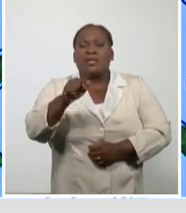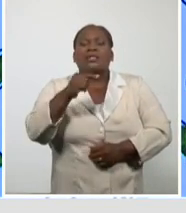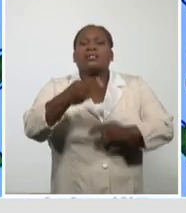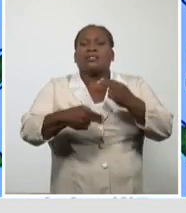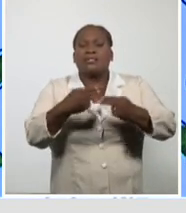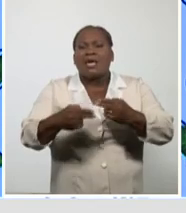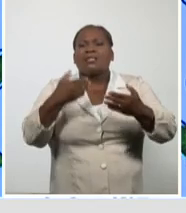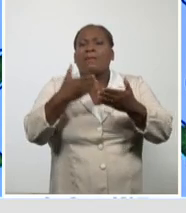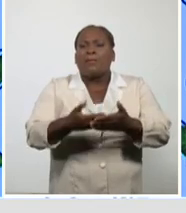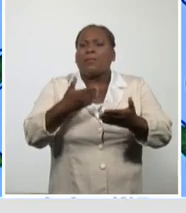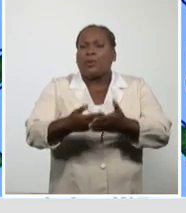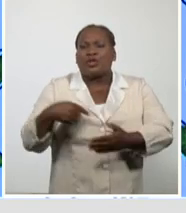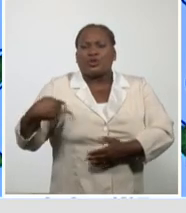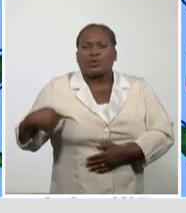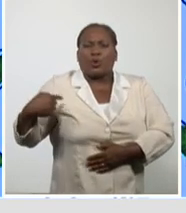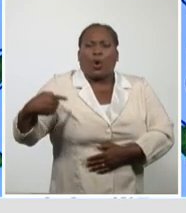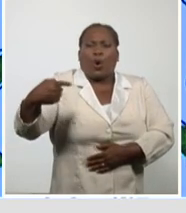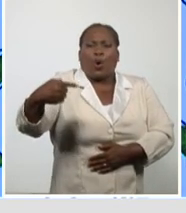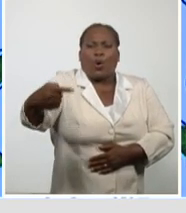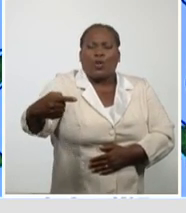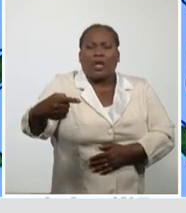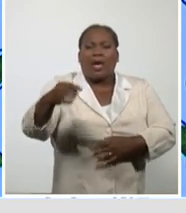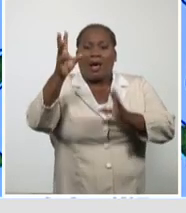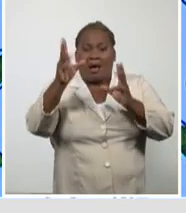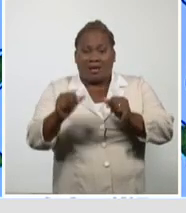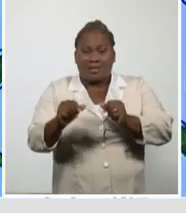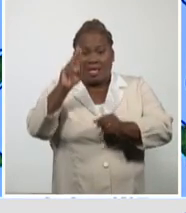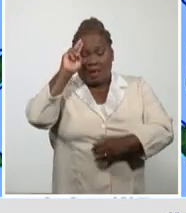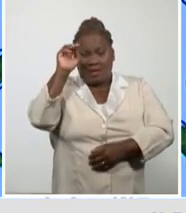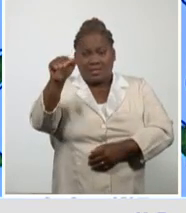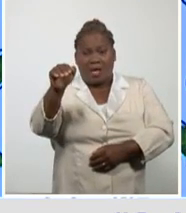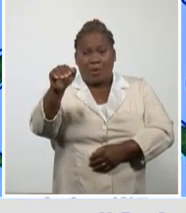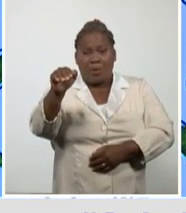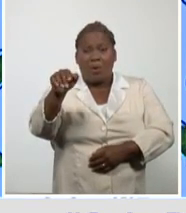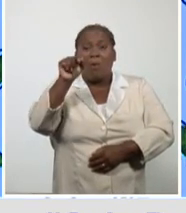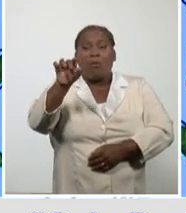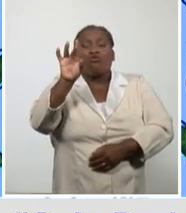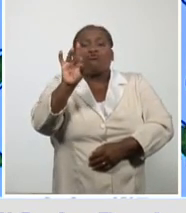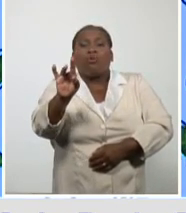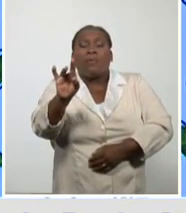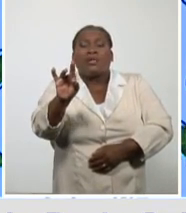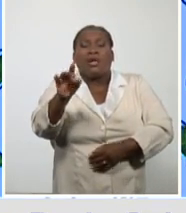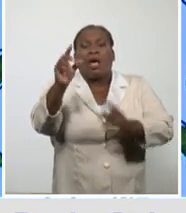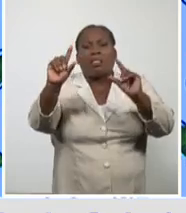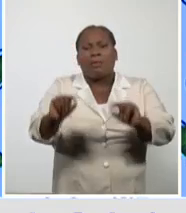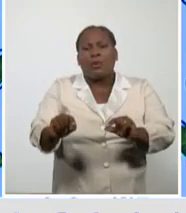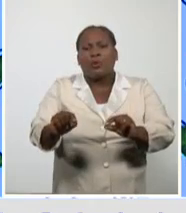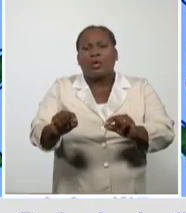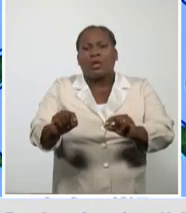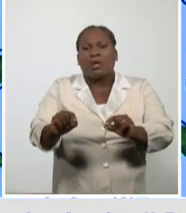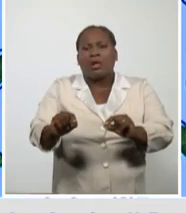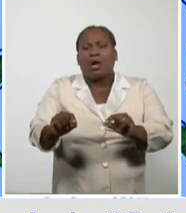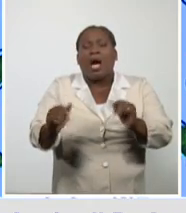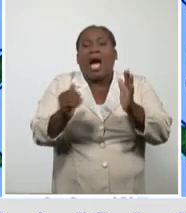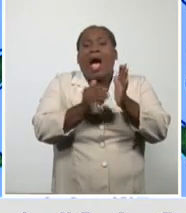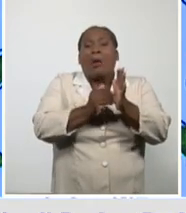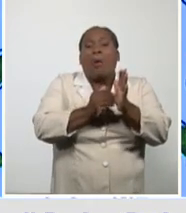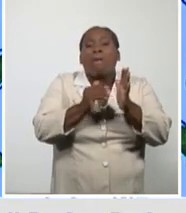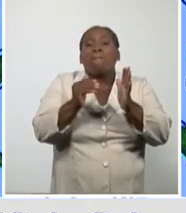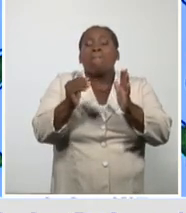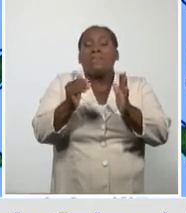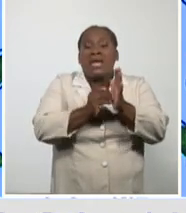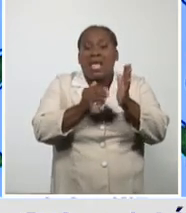pruebas diarias, ¿la cantidad de ingresados por sospechas no disminuye? ¿A los miles que se les hace la prueba